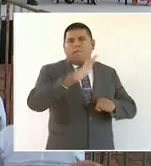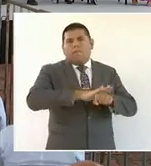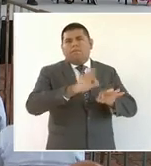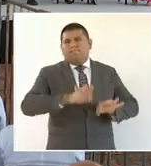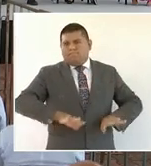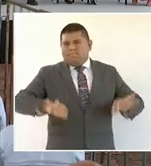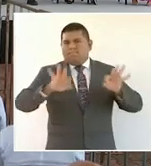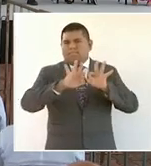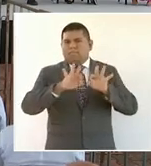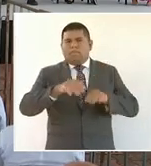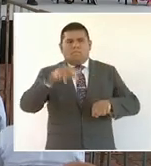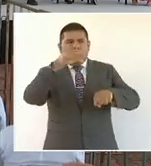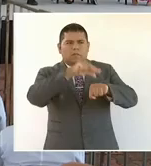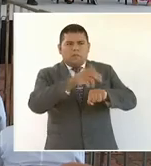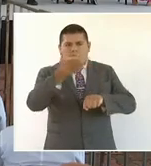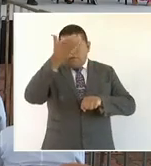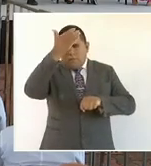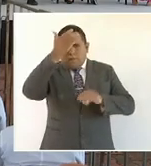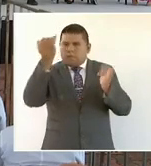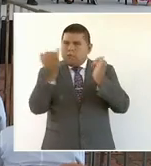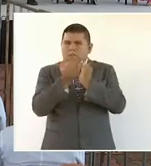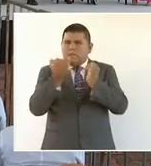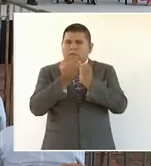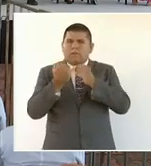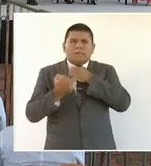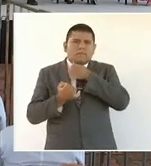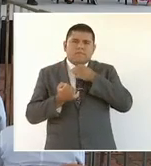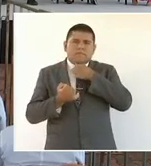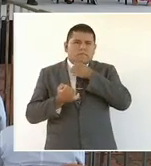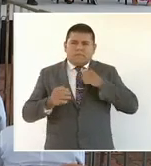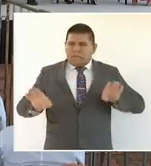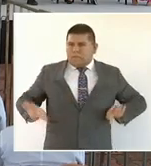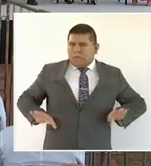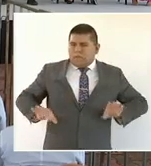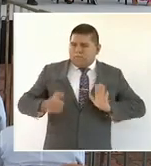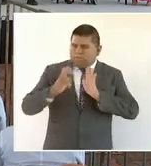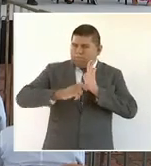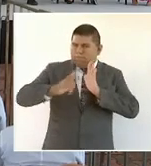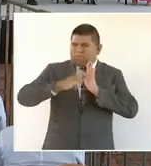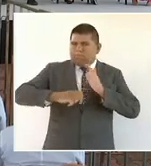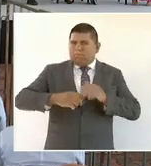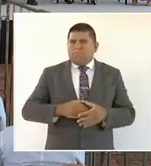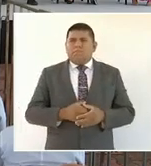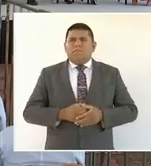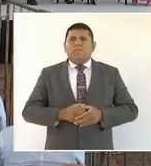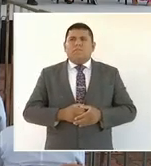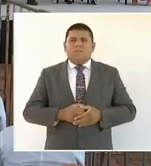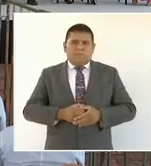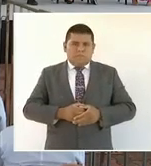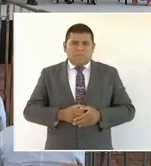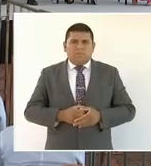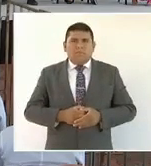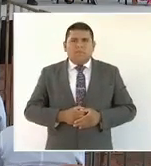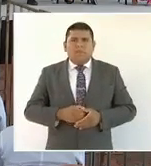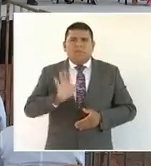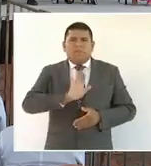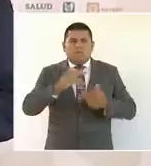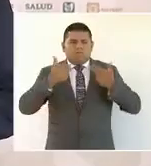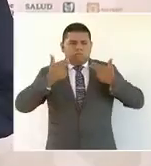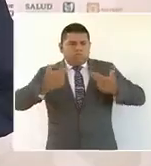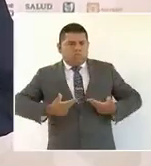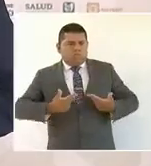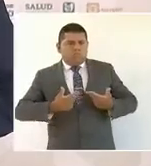nuestro país es esa frase según la cual nada humano me